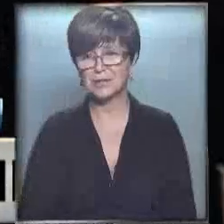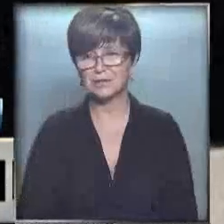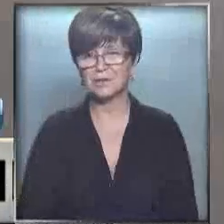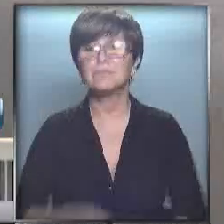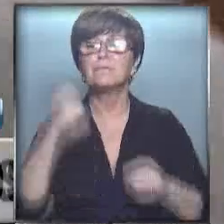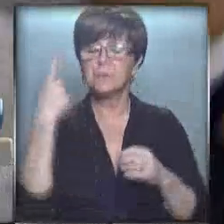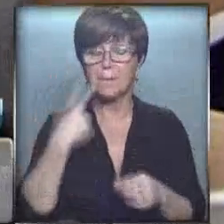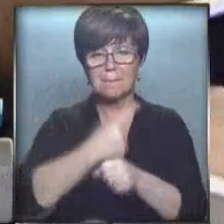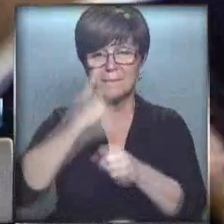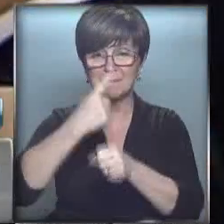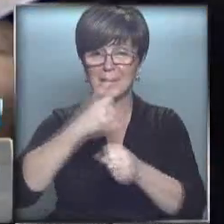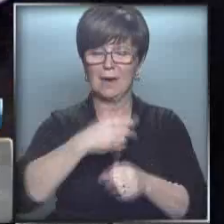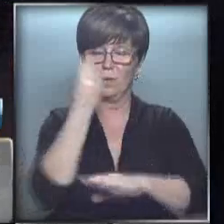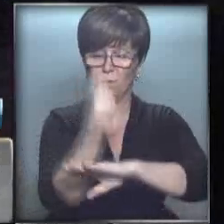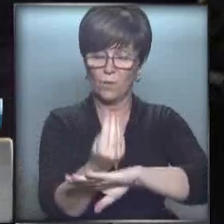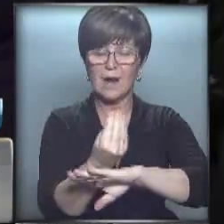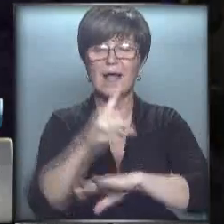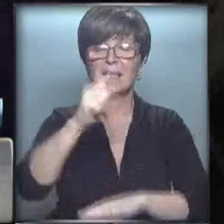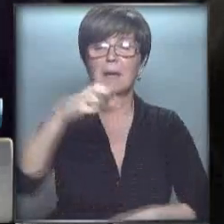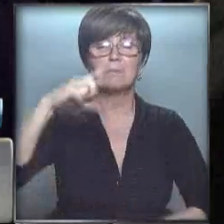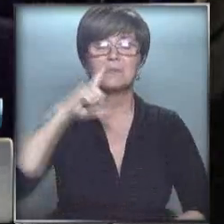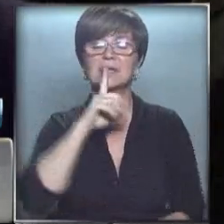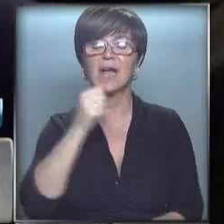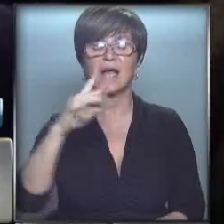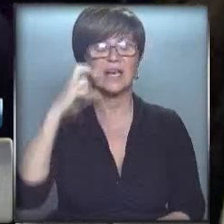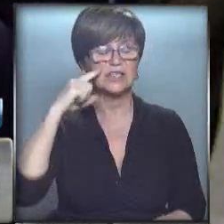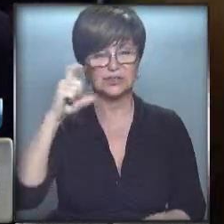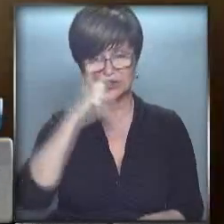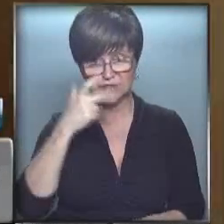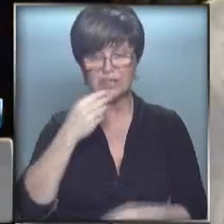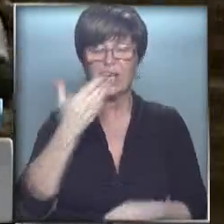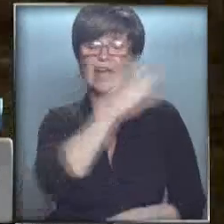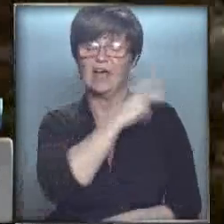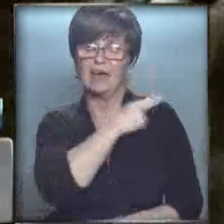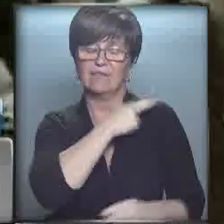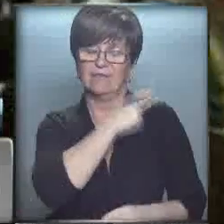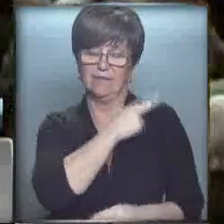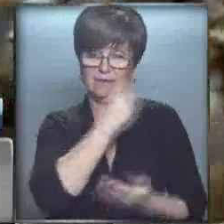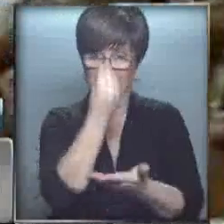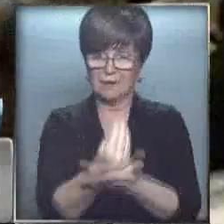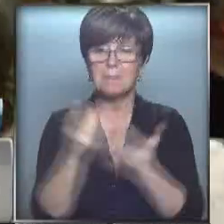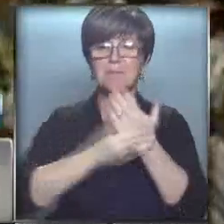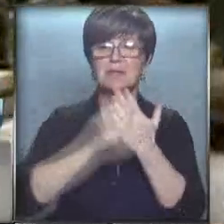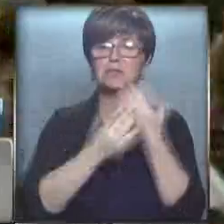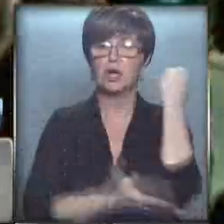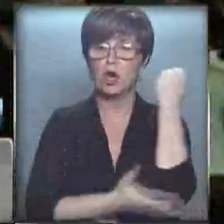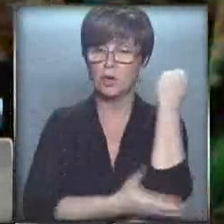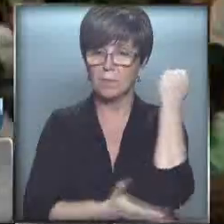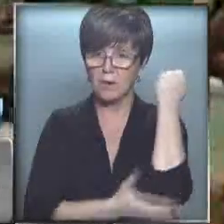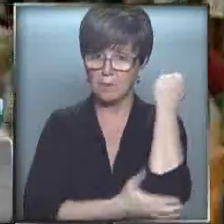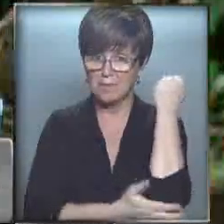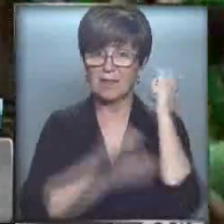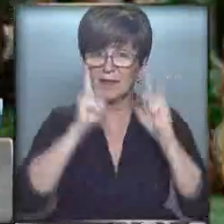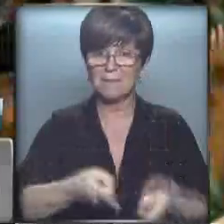Bueno, allí en primer lugar asumió Jorge Capitanich, jefe de gabinete, luego Axel Kicillof, ministro de Economía, y a su término